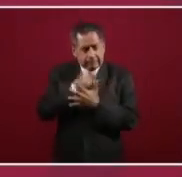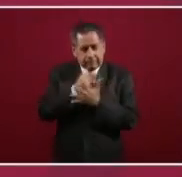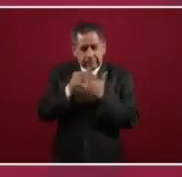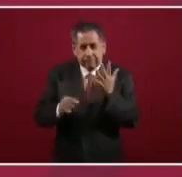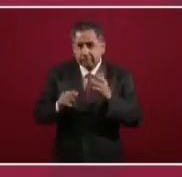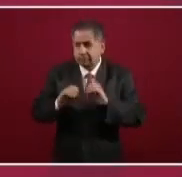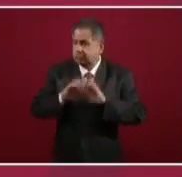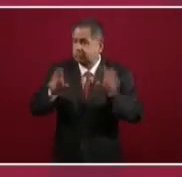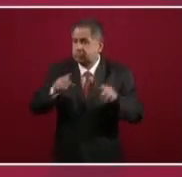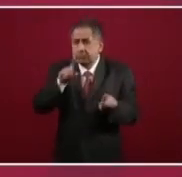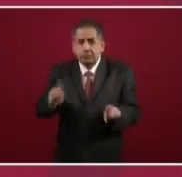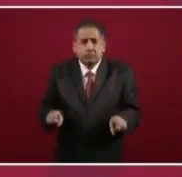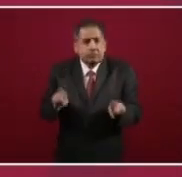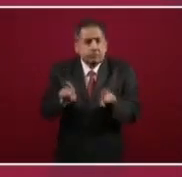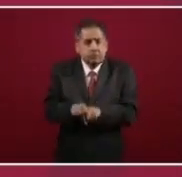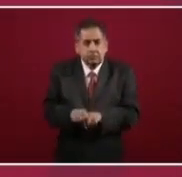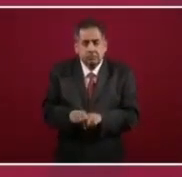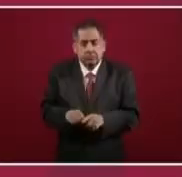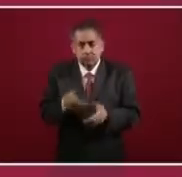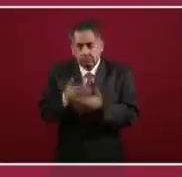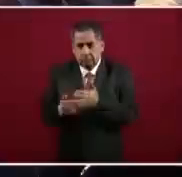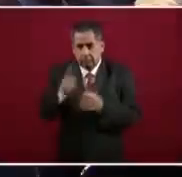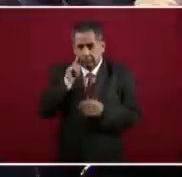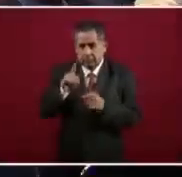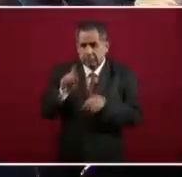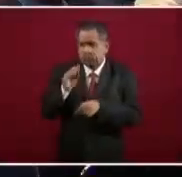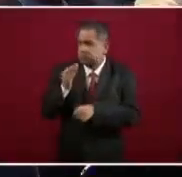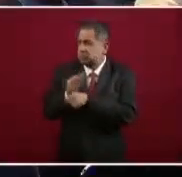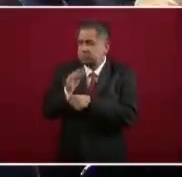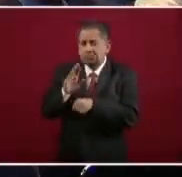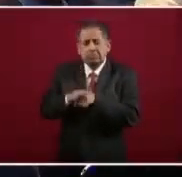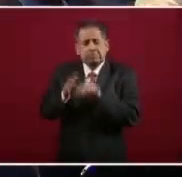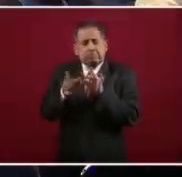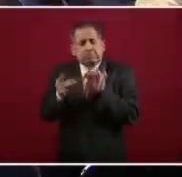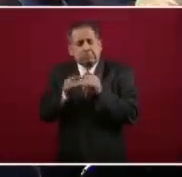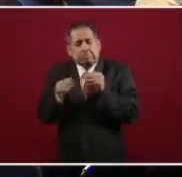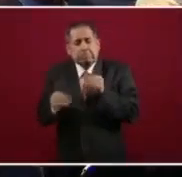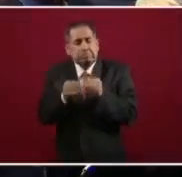prácticamente lo mismo ahora más detalles